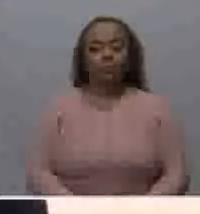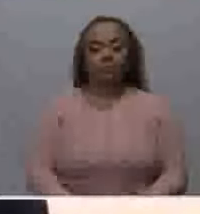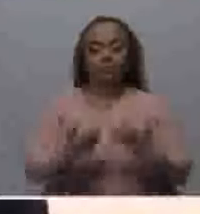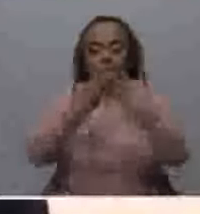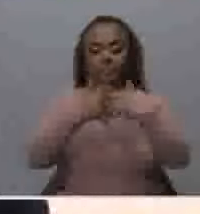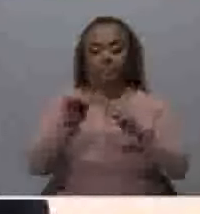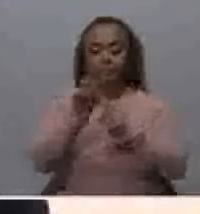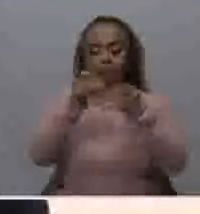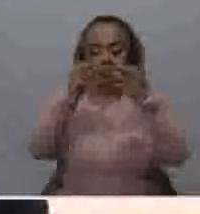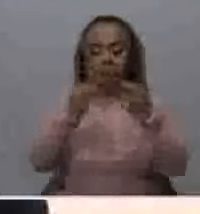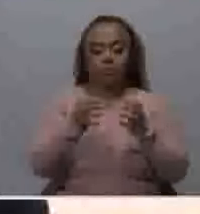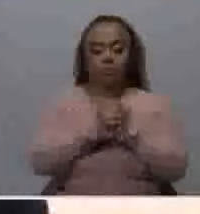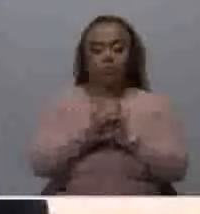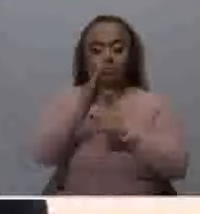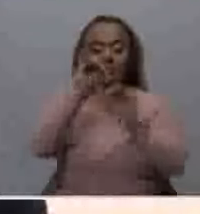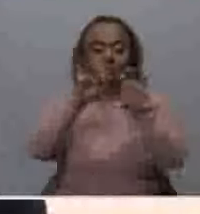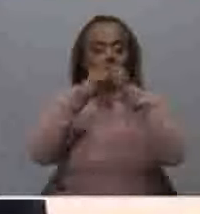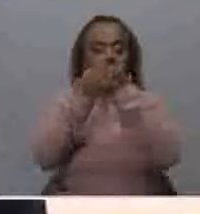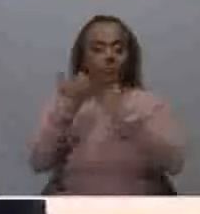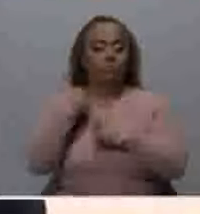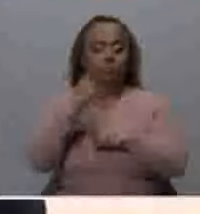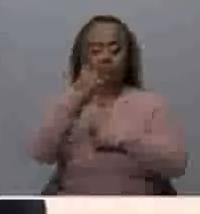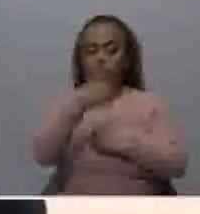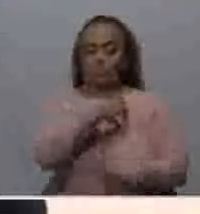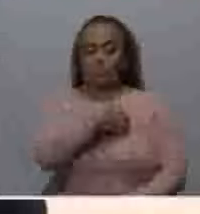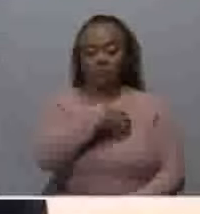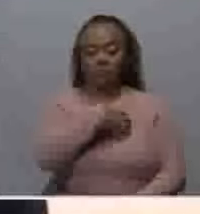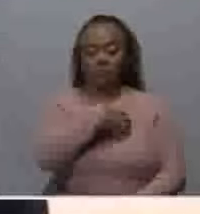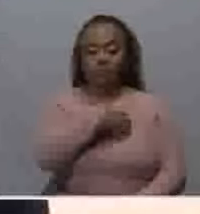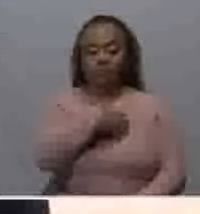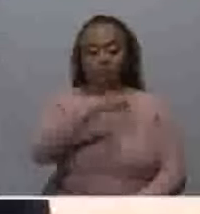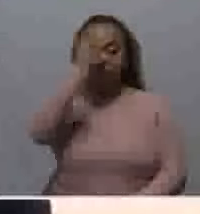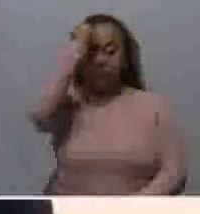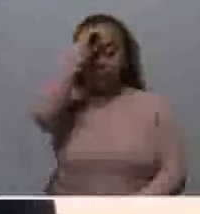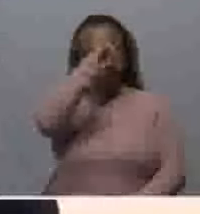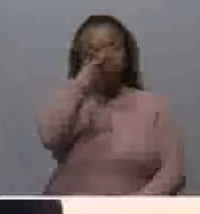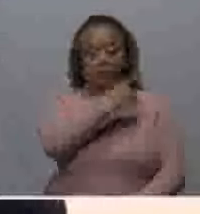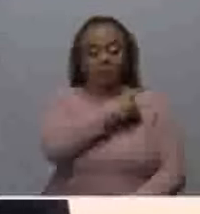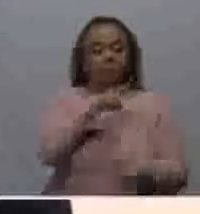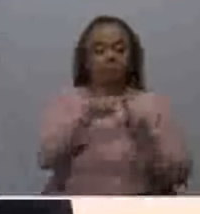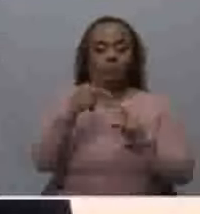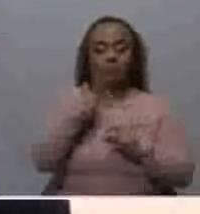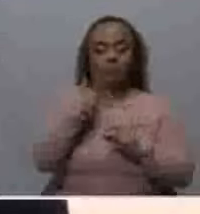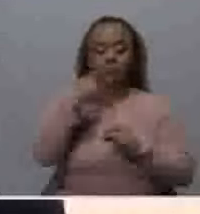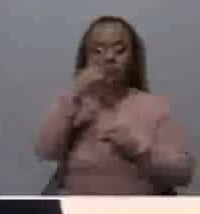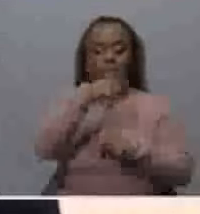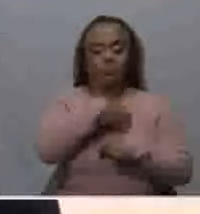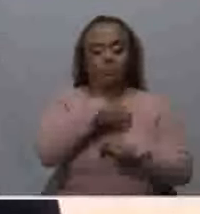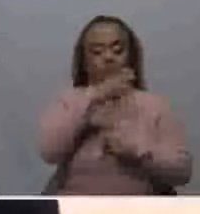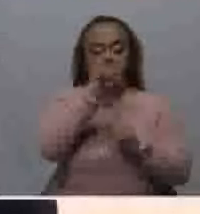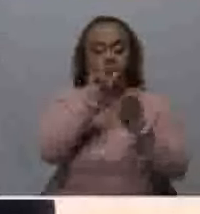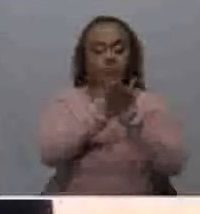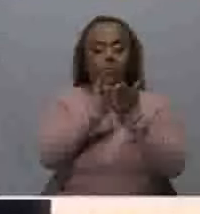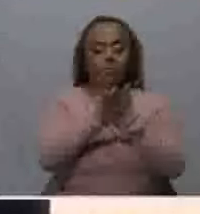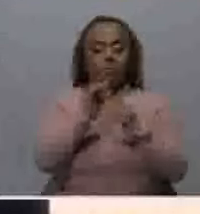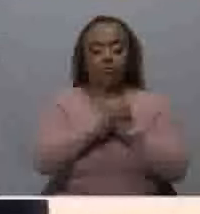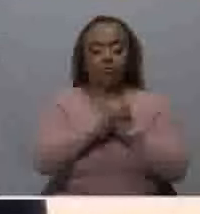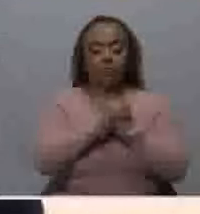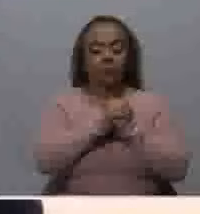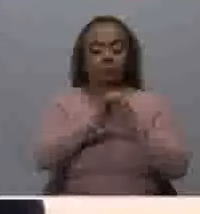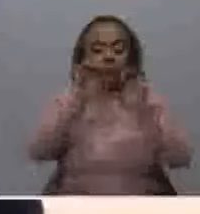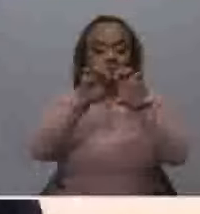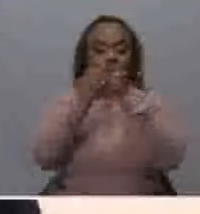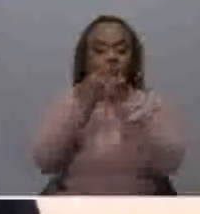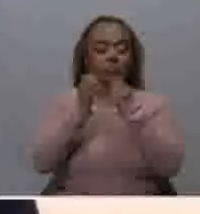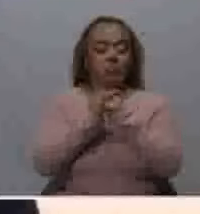como tal y el estadio como tal tiene un dueño. Tiene obviamente una junta directiva y todo, pero tiene un dueño. Y este estadio estaba